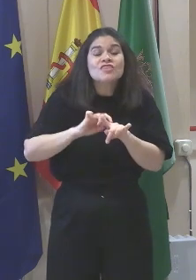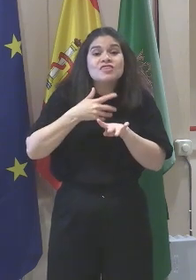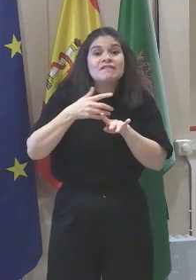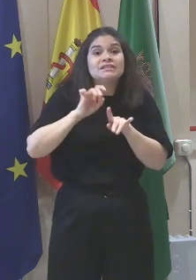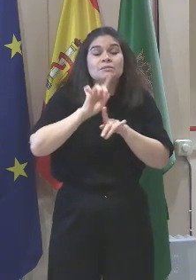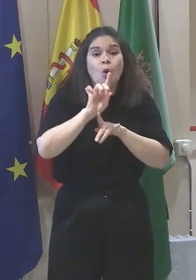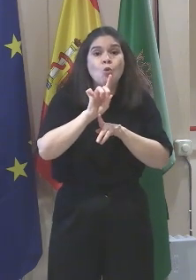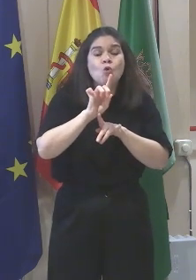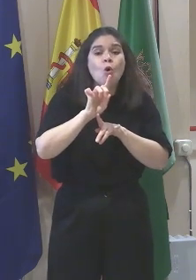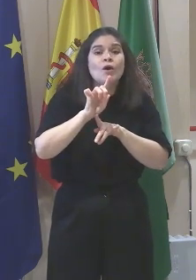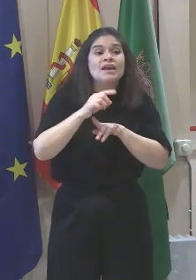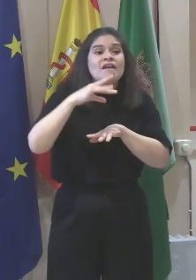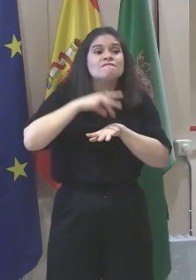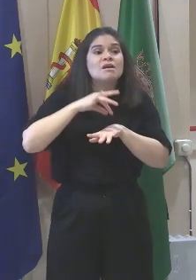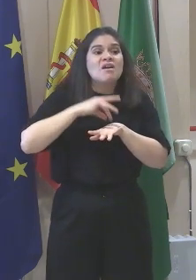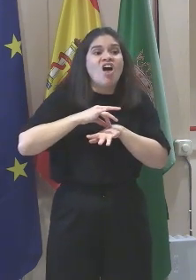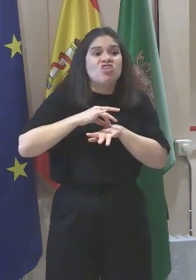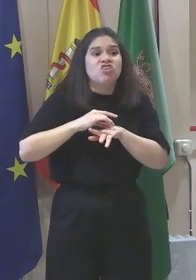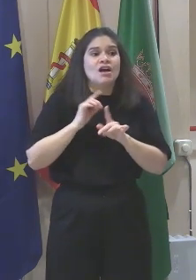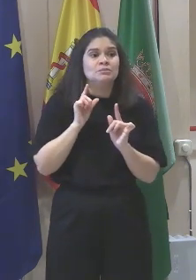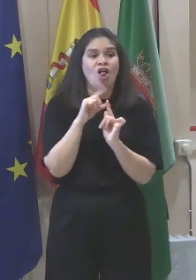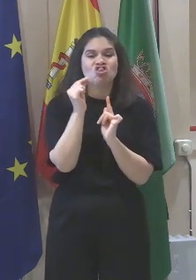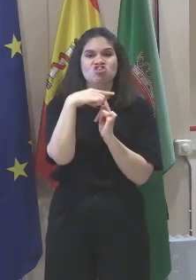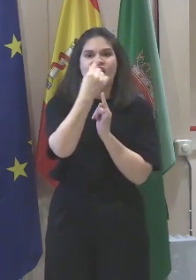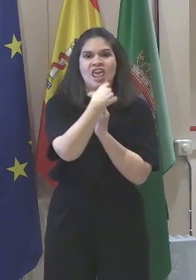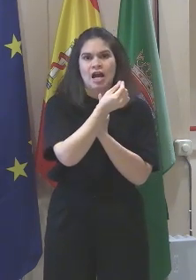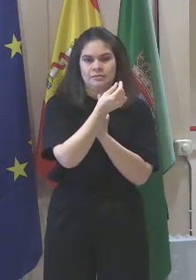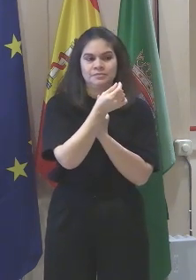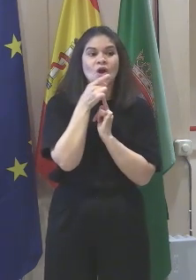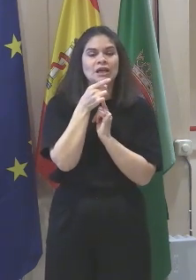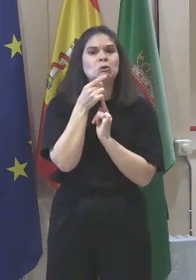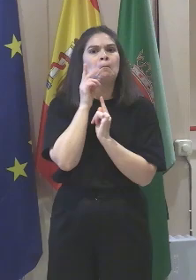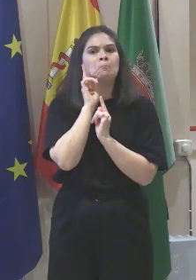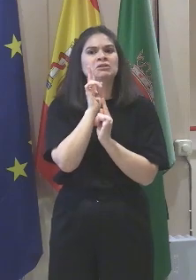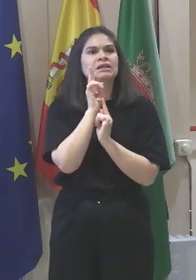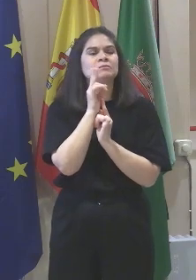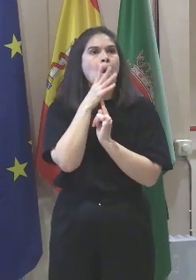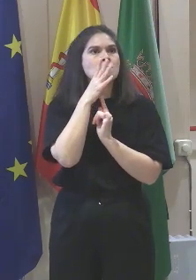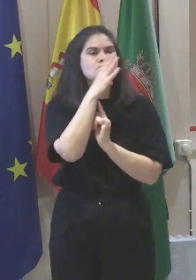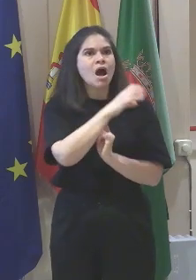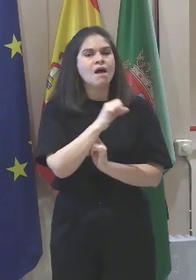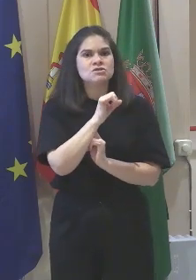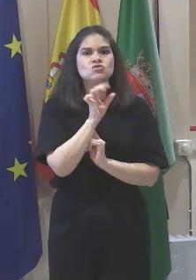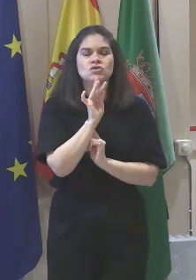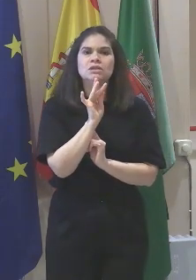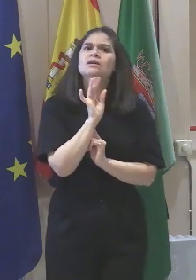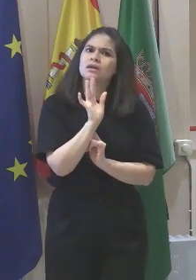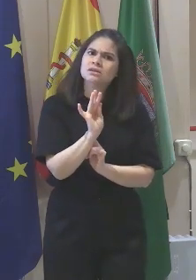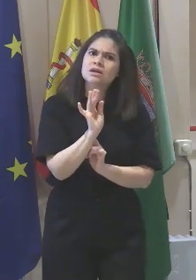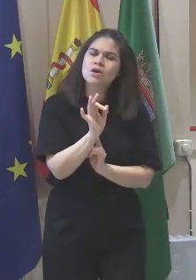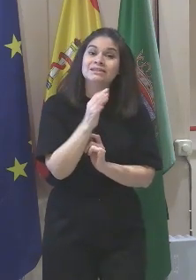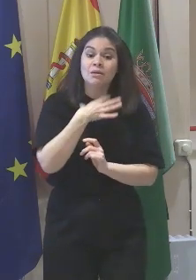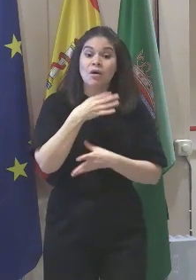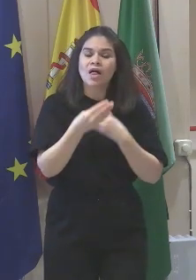enfermedad celíaca. Entonces, eso casi a primera vista suena maravilloso, y desde luego que lo es. Si se pudiera